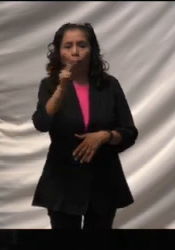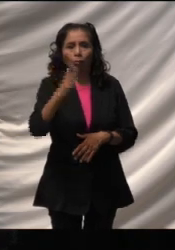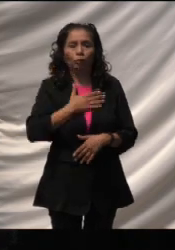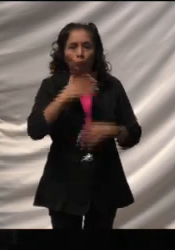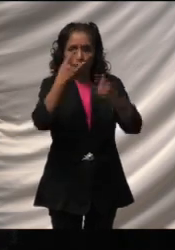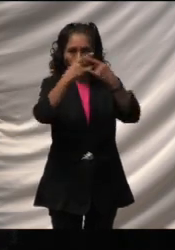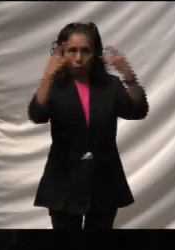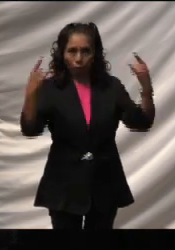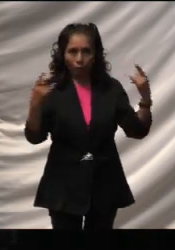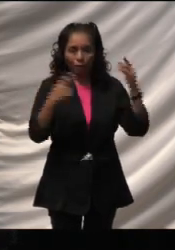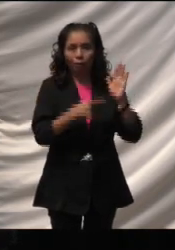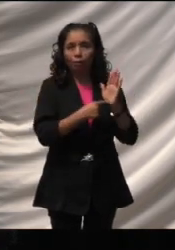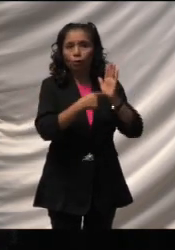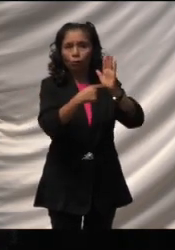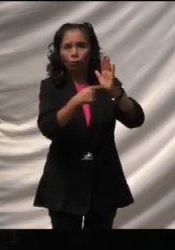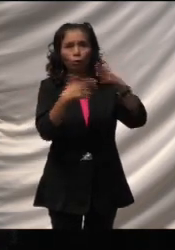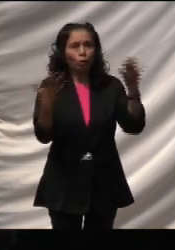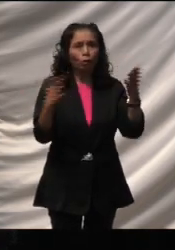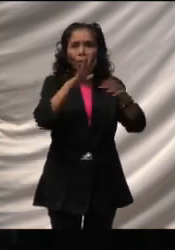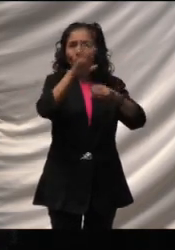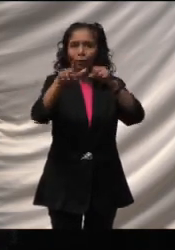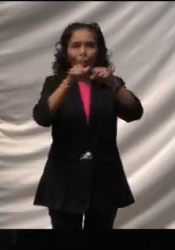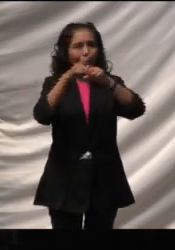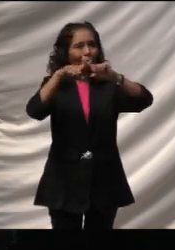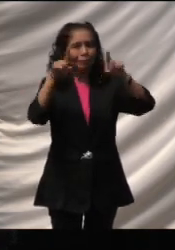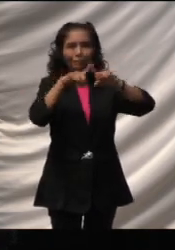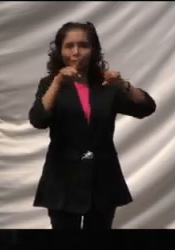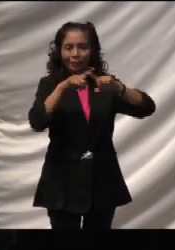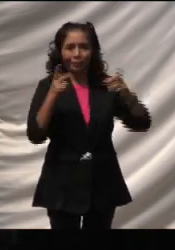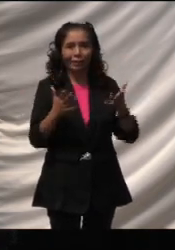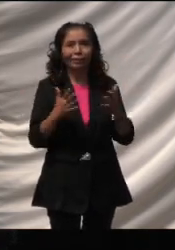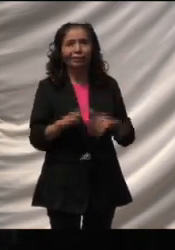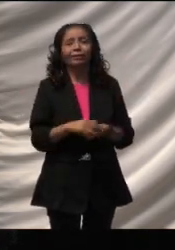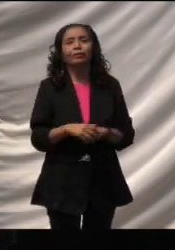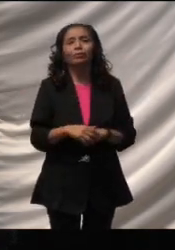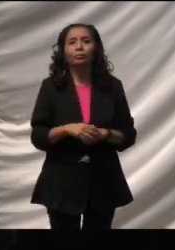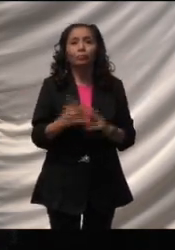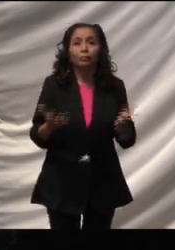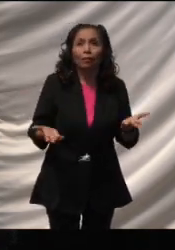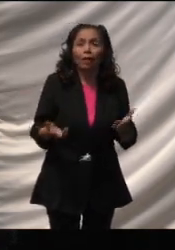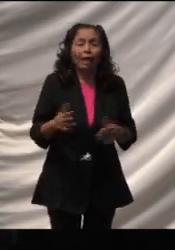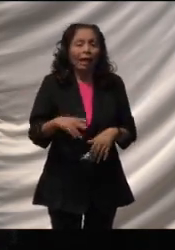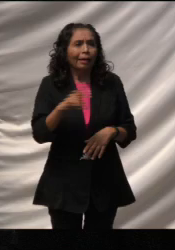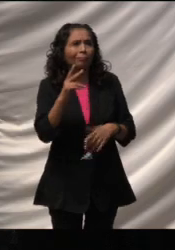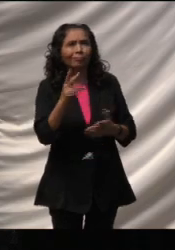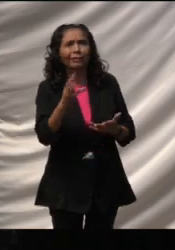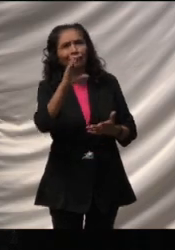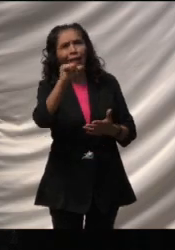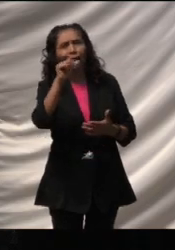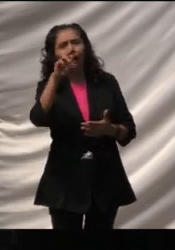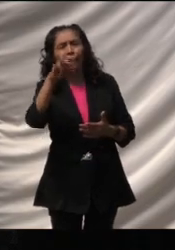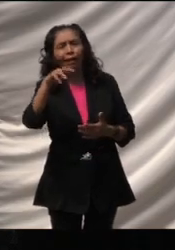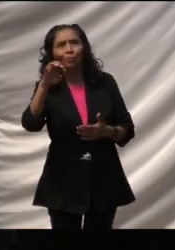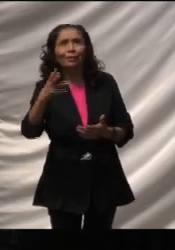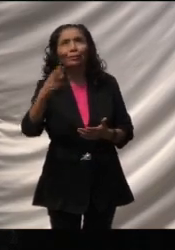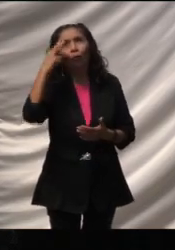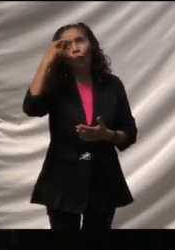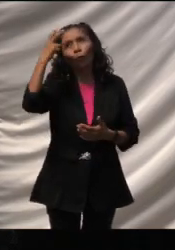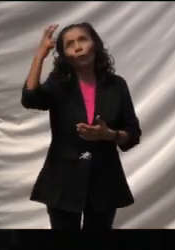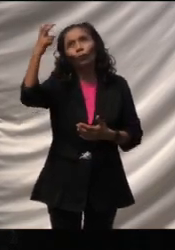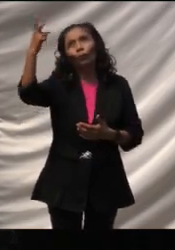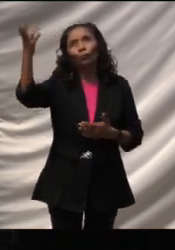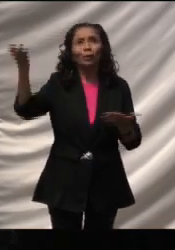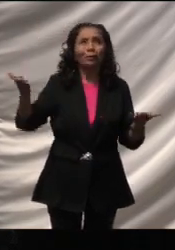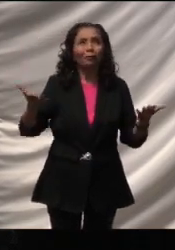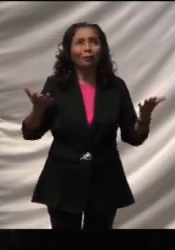La biodiversidad y el cambio climático. Carla era una niña con muchos sueños que cumplir, pero había uno en especial: